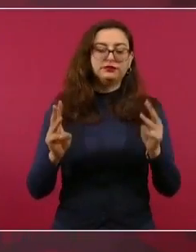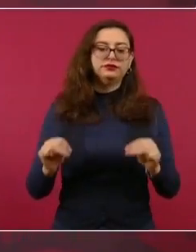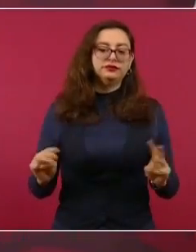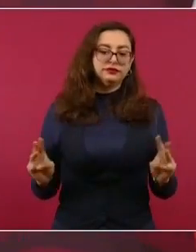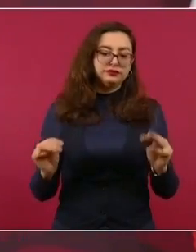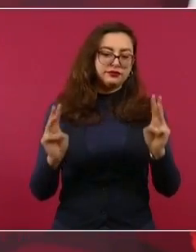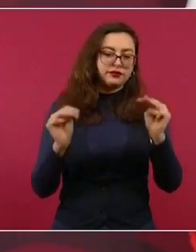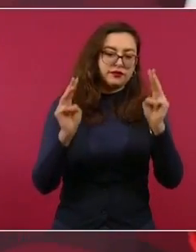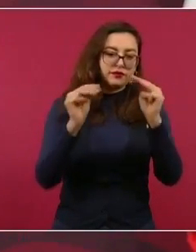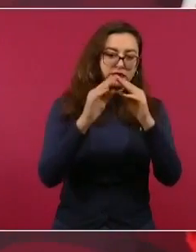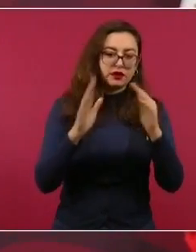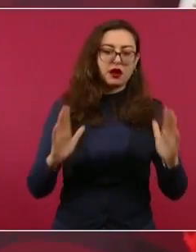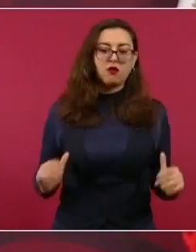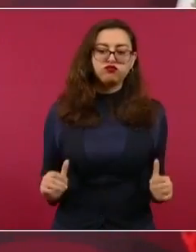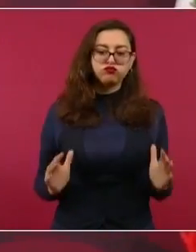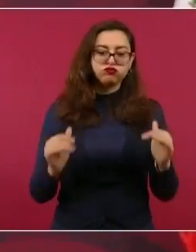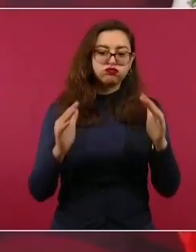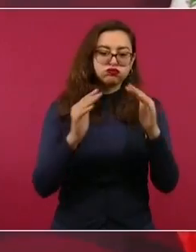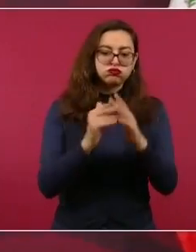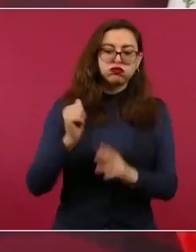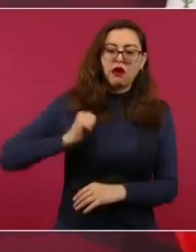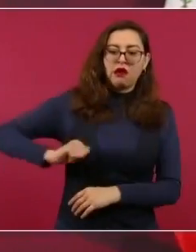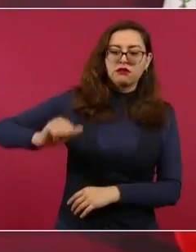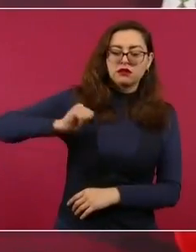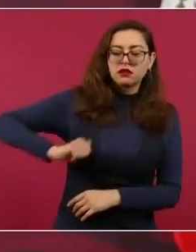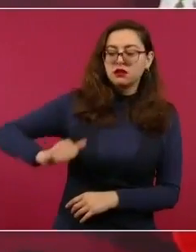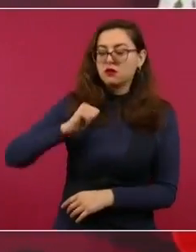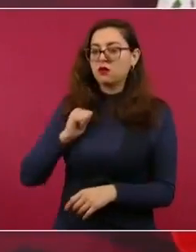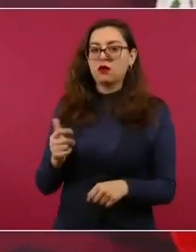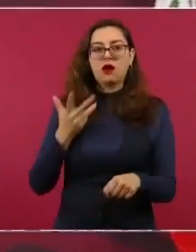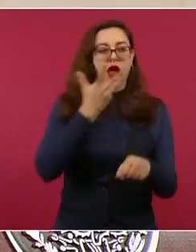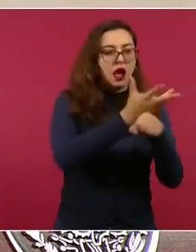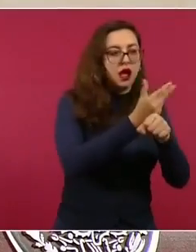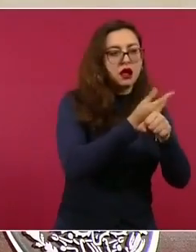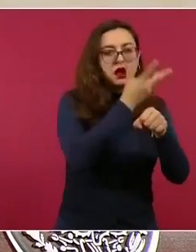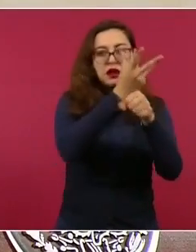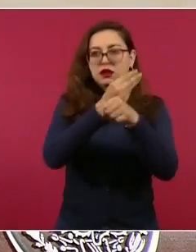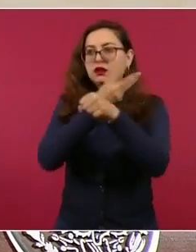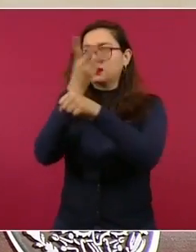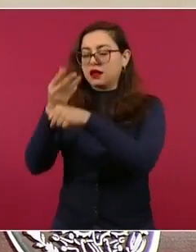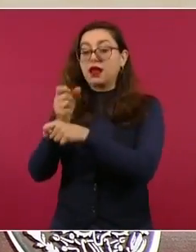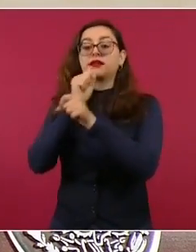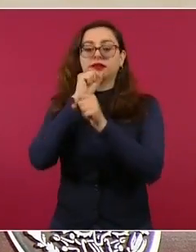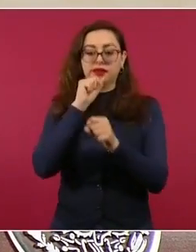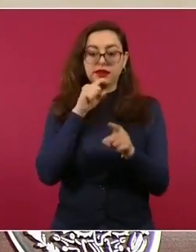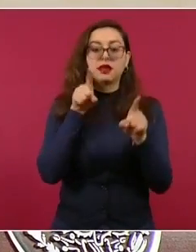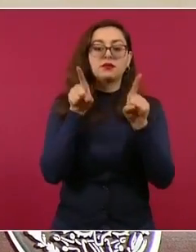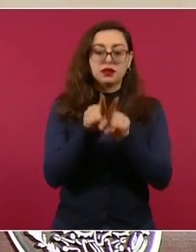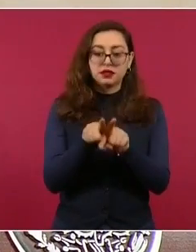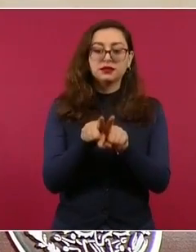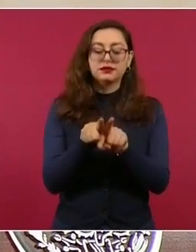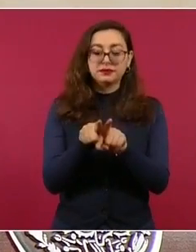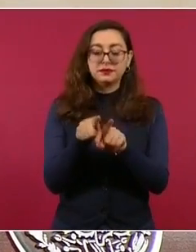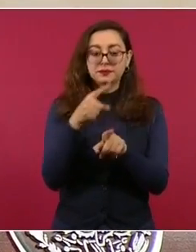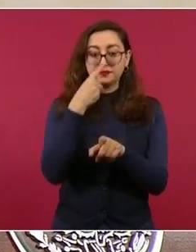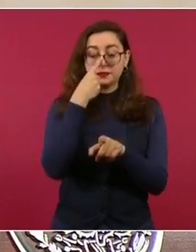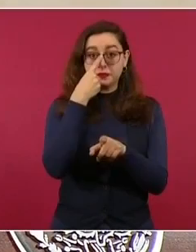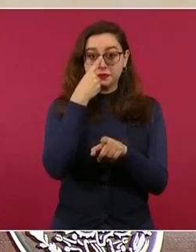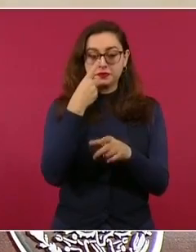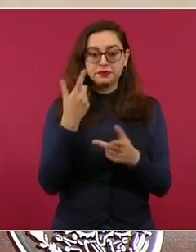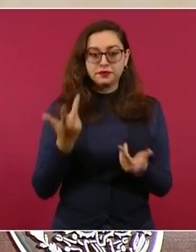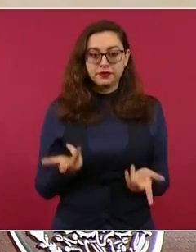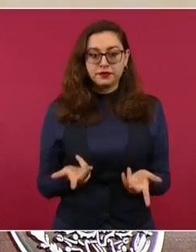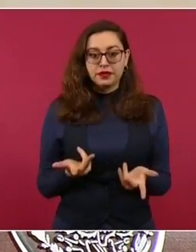y de las zonas arqueológicas Porque este este tren Pues fue